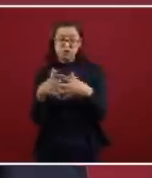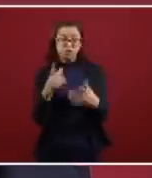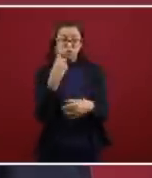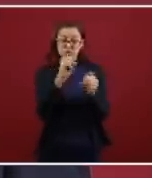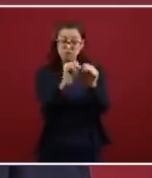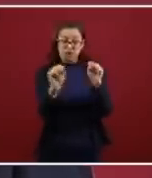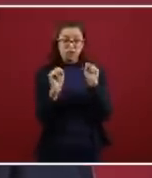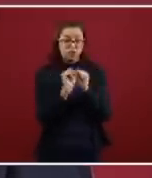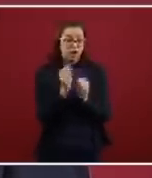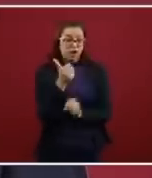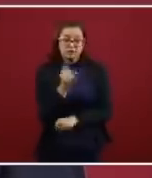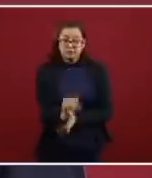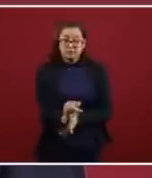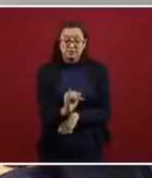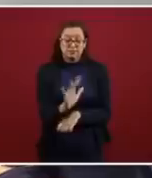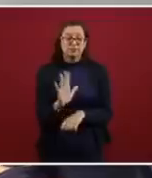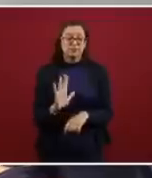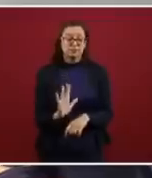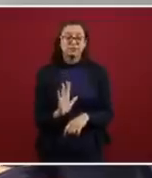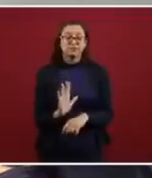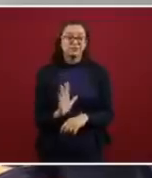Hay mucha dispersión